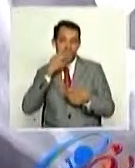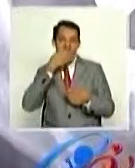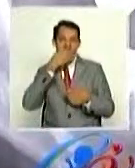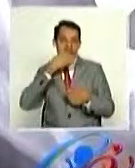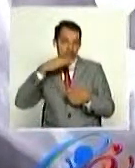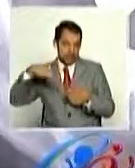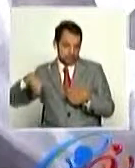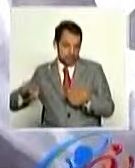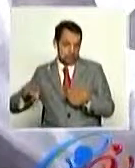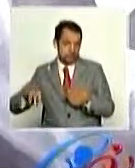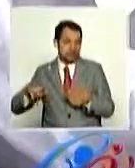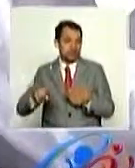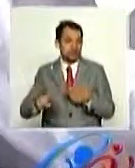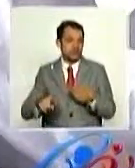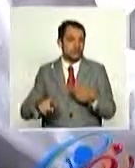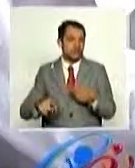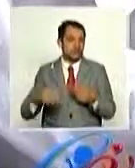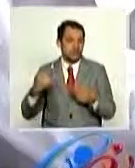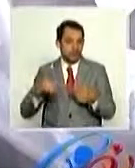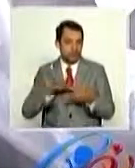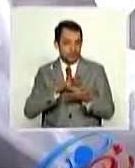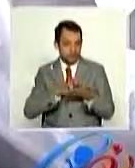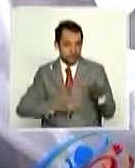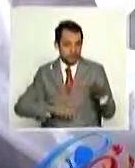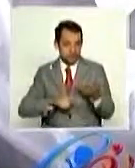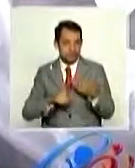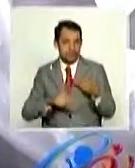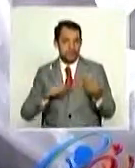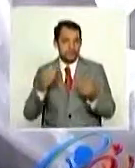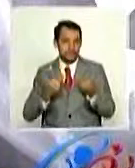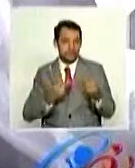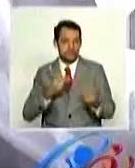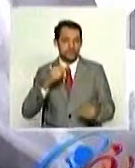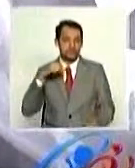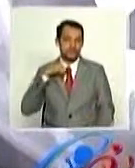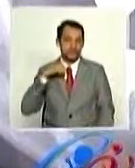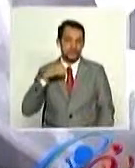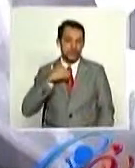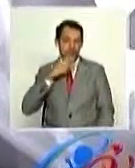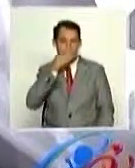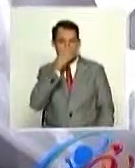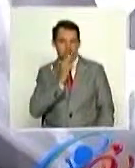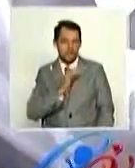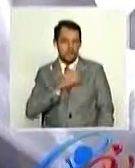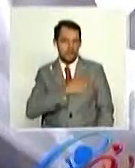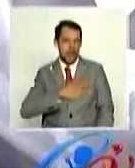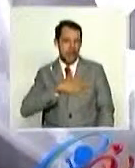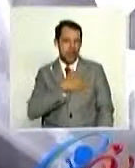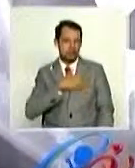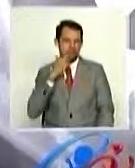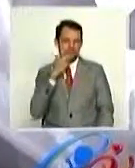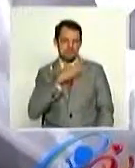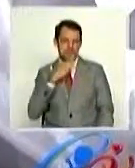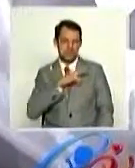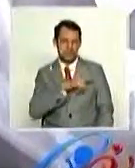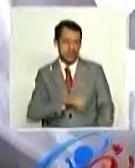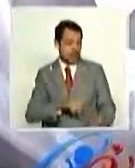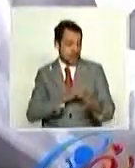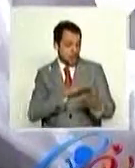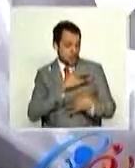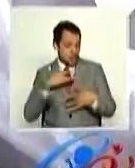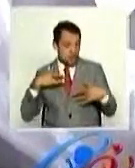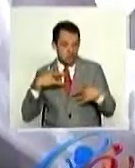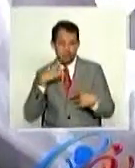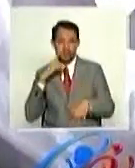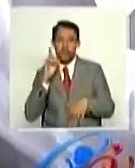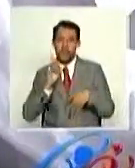removible. Cuando diagnosticamos, cuando retiramos eso, vemos que hay caries y que no se encuentra en muy buenas condiciones